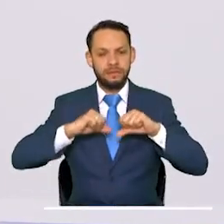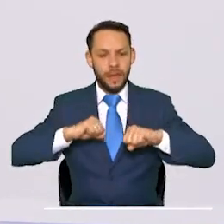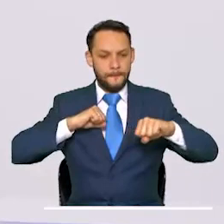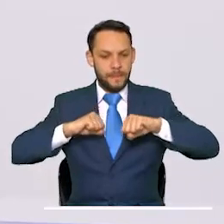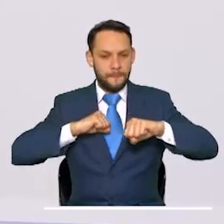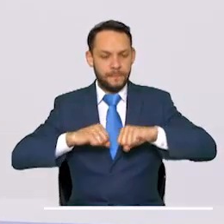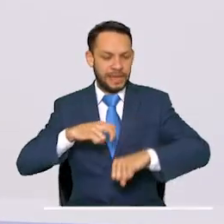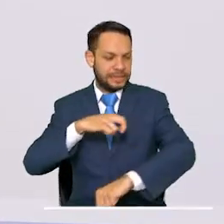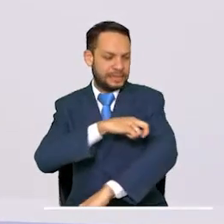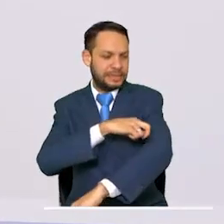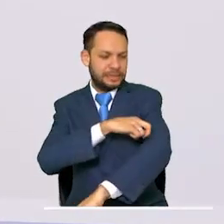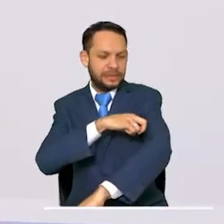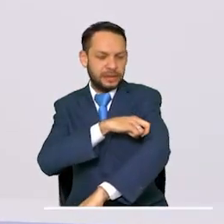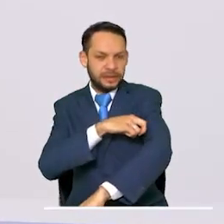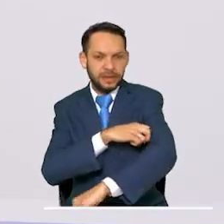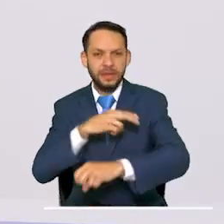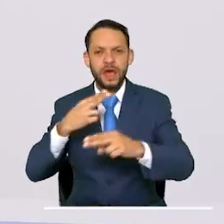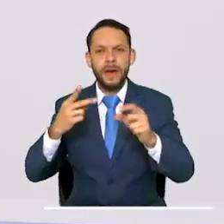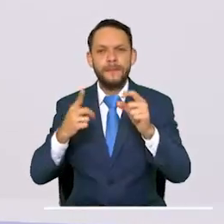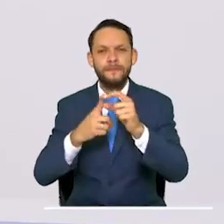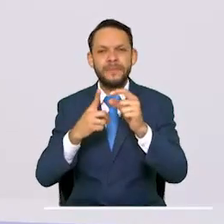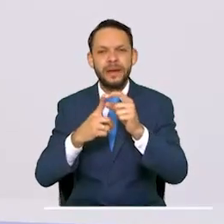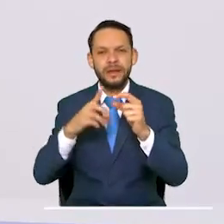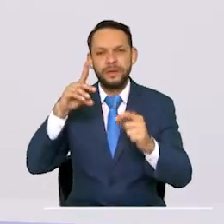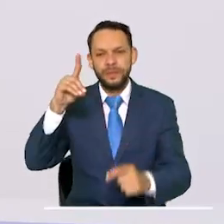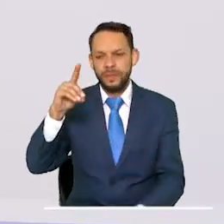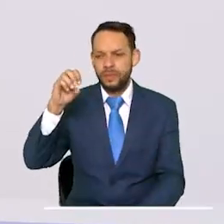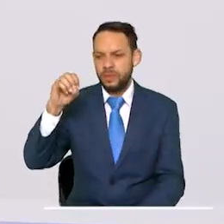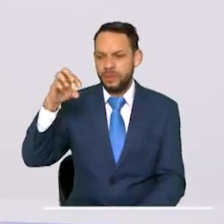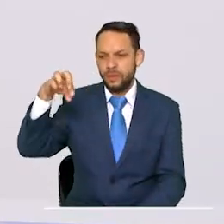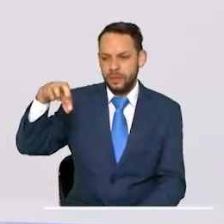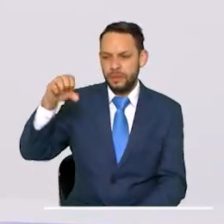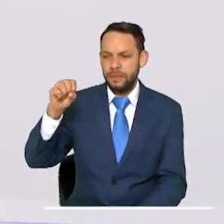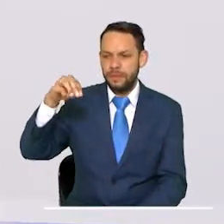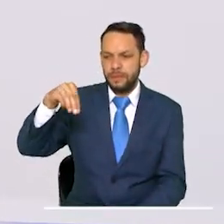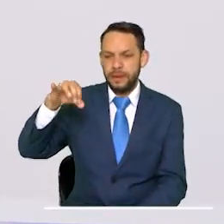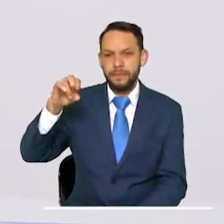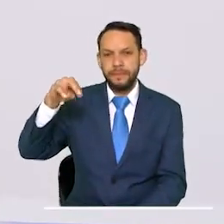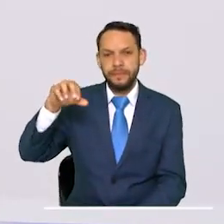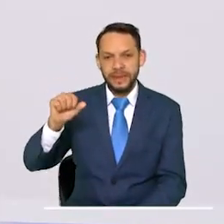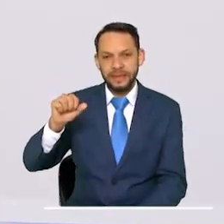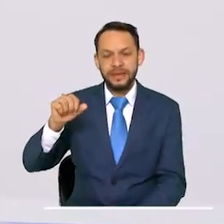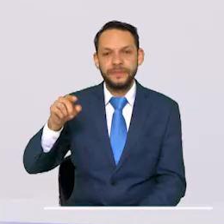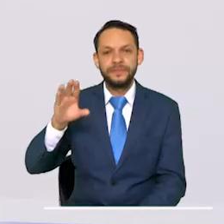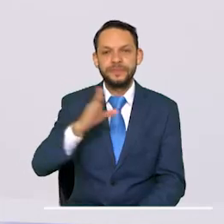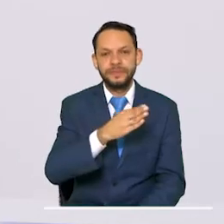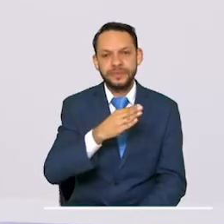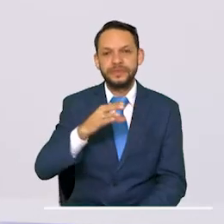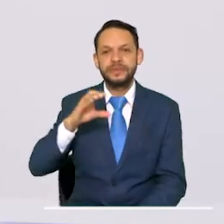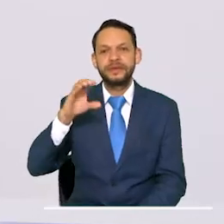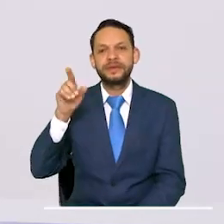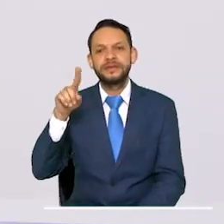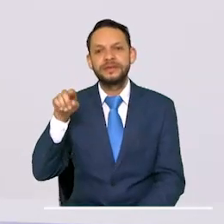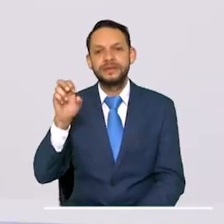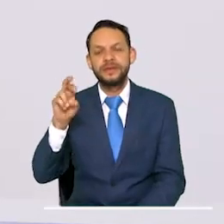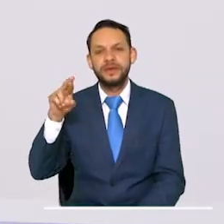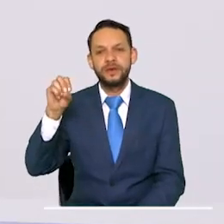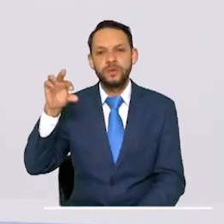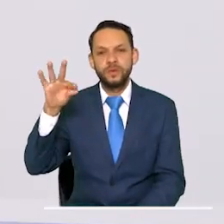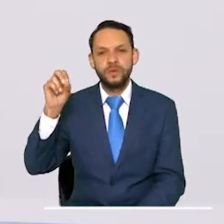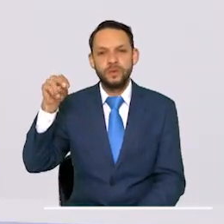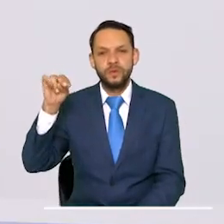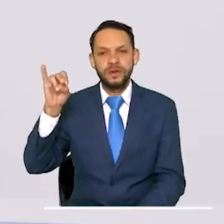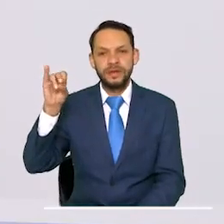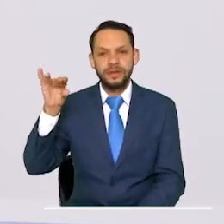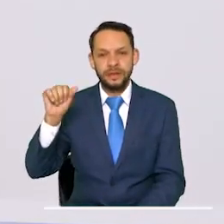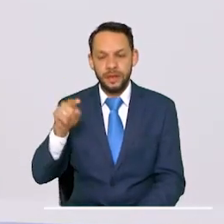dopamina, serotonina, que cumplen una función de llevar y estimular conexiones para